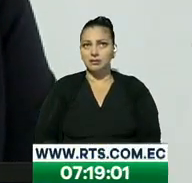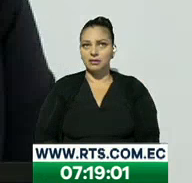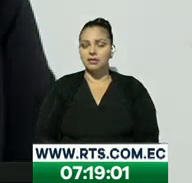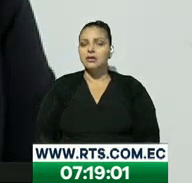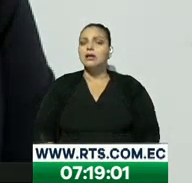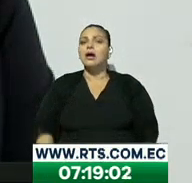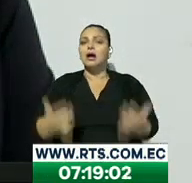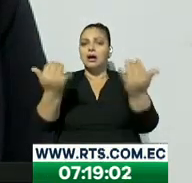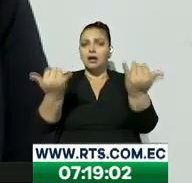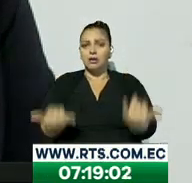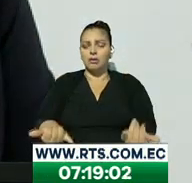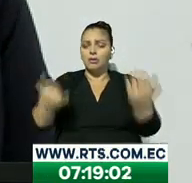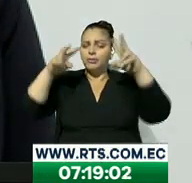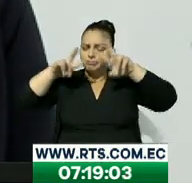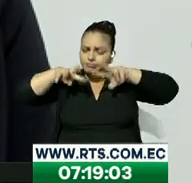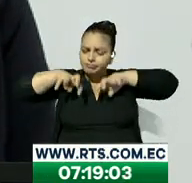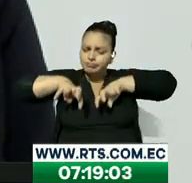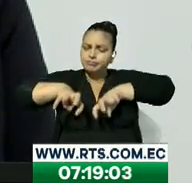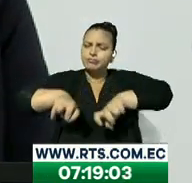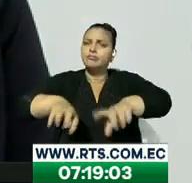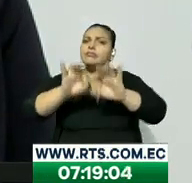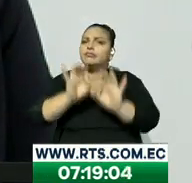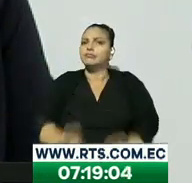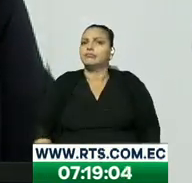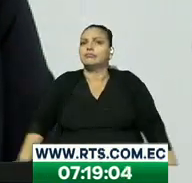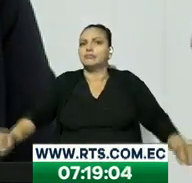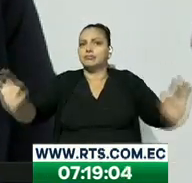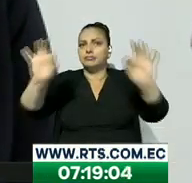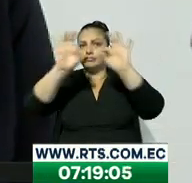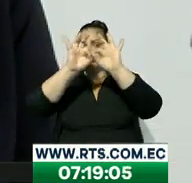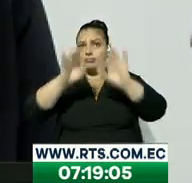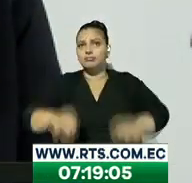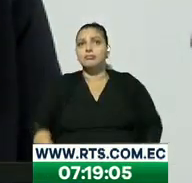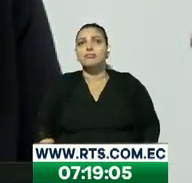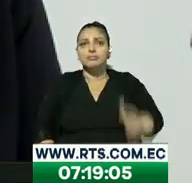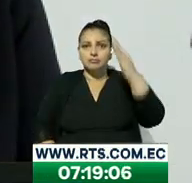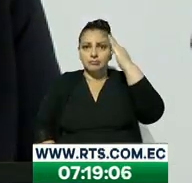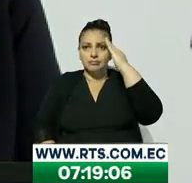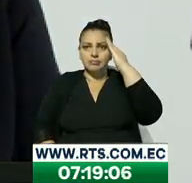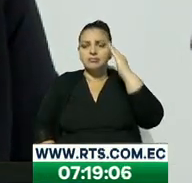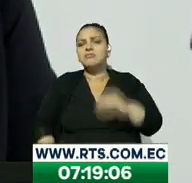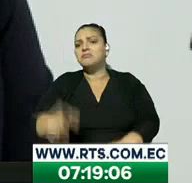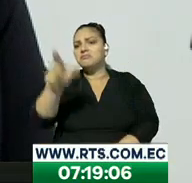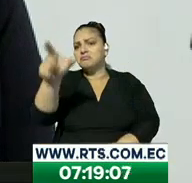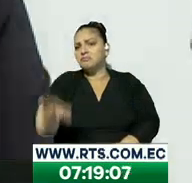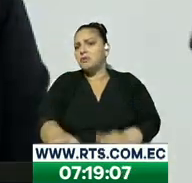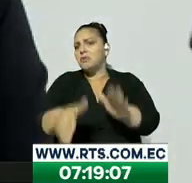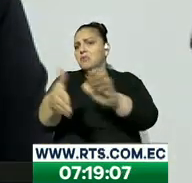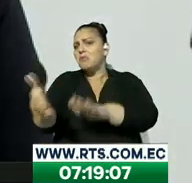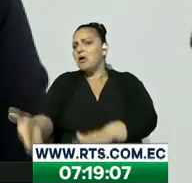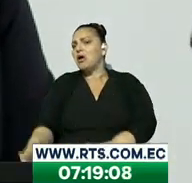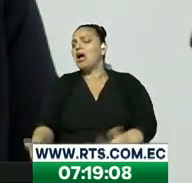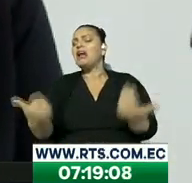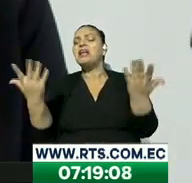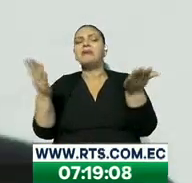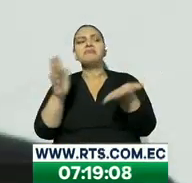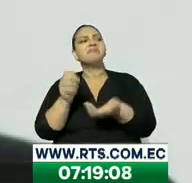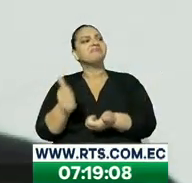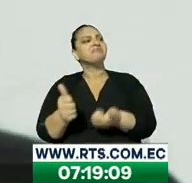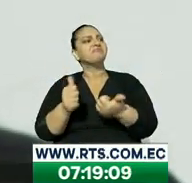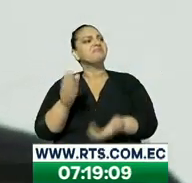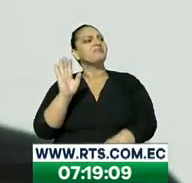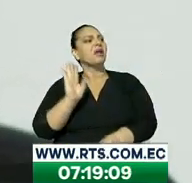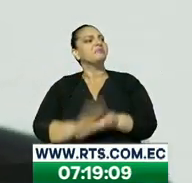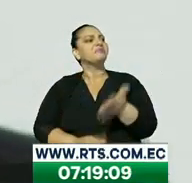investiguen todas las responsabilidades en todos los niveles y que no se considere que la muerte de alias Guacho es el punto final. Según